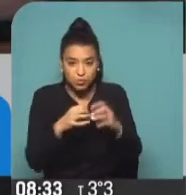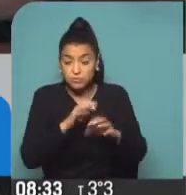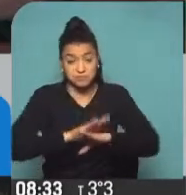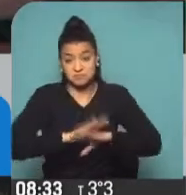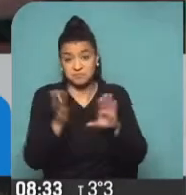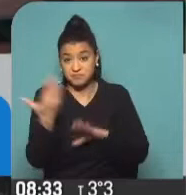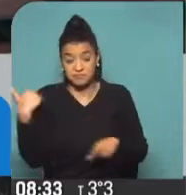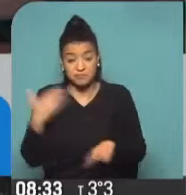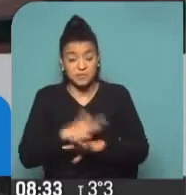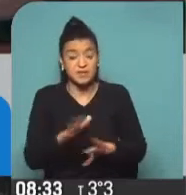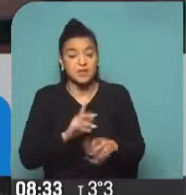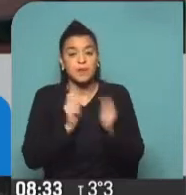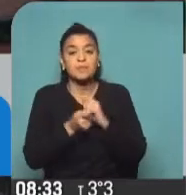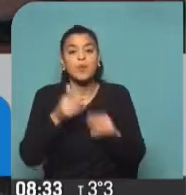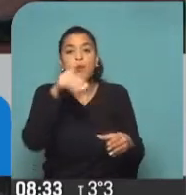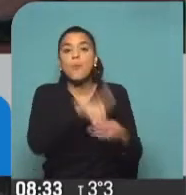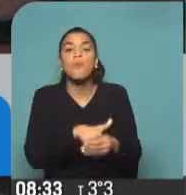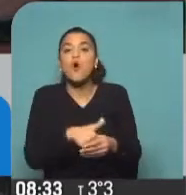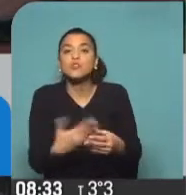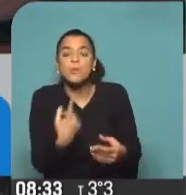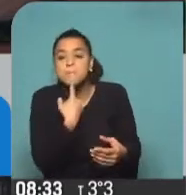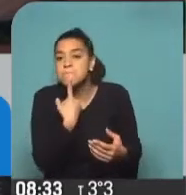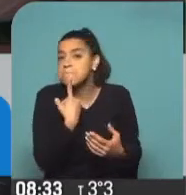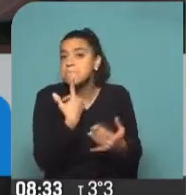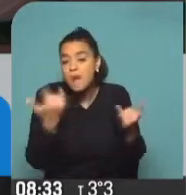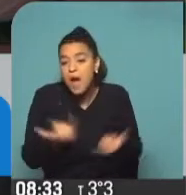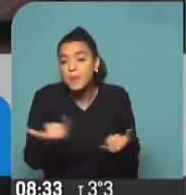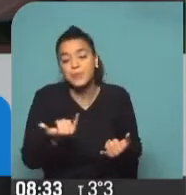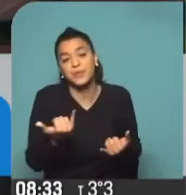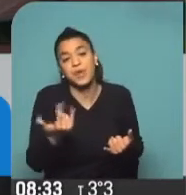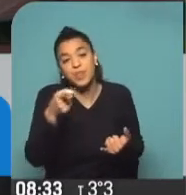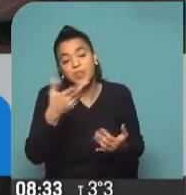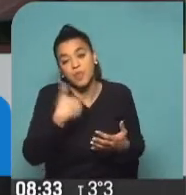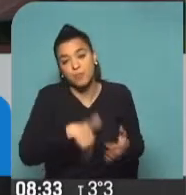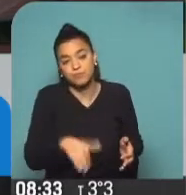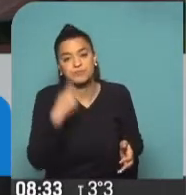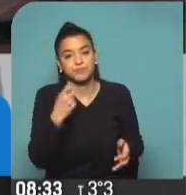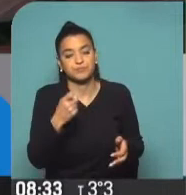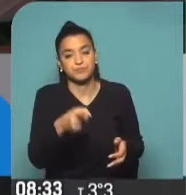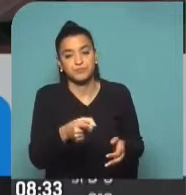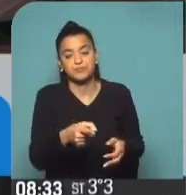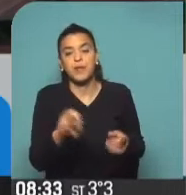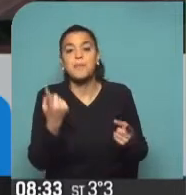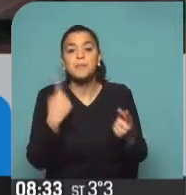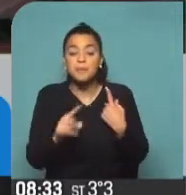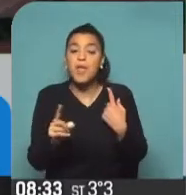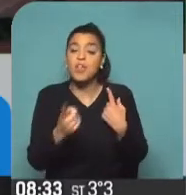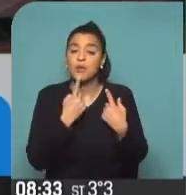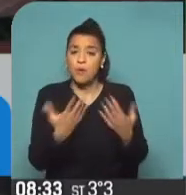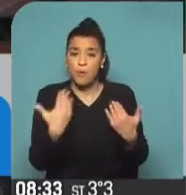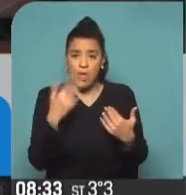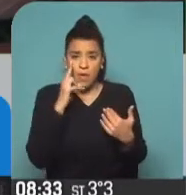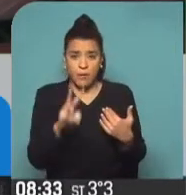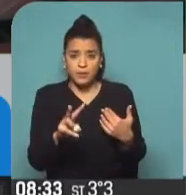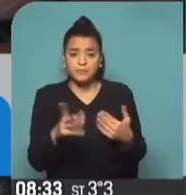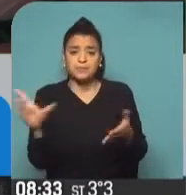los aires y cada voto era una incógnita. Eso después se fue develando, pero se pudieron ver